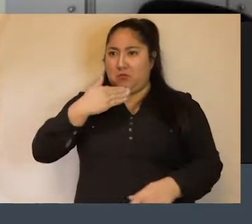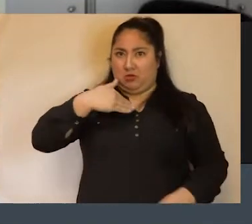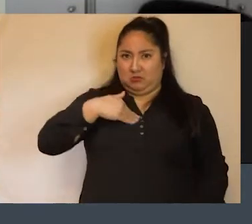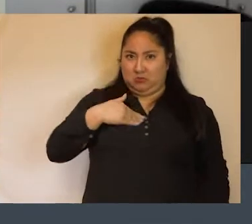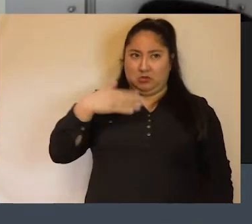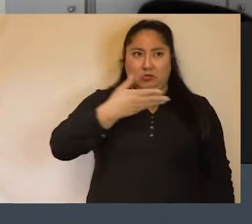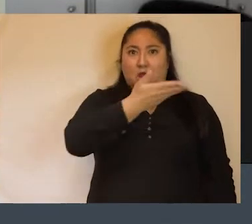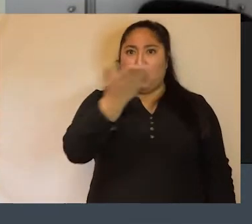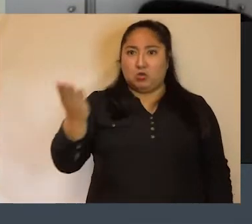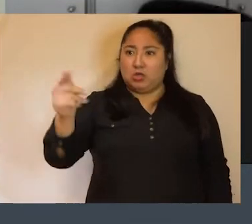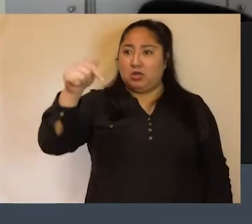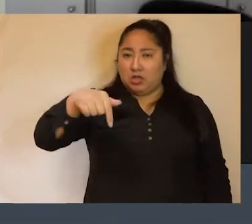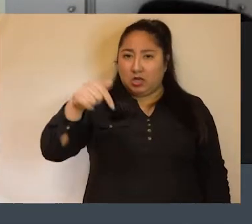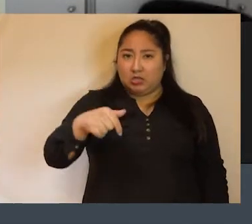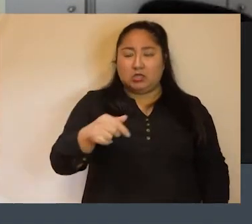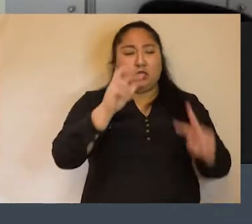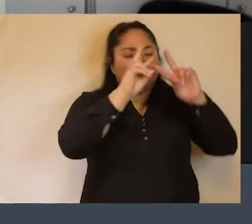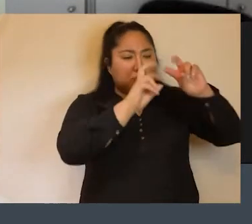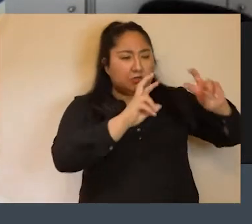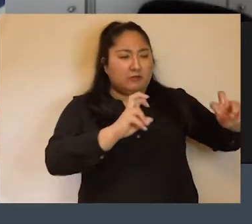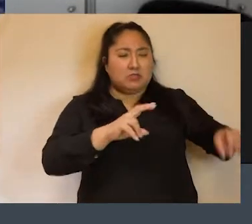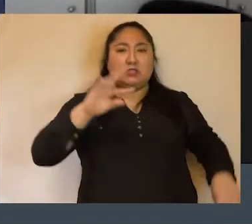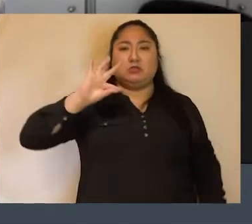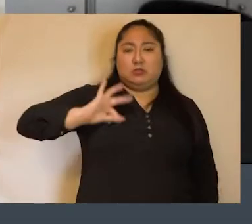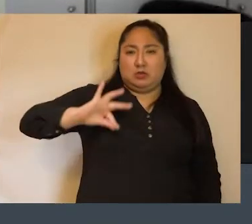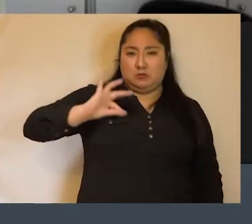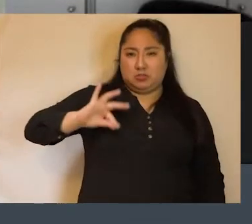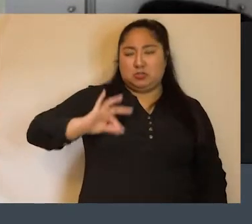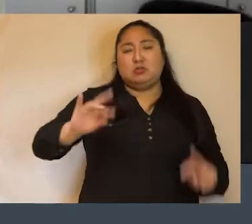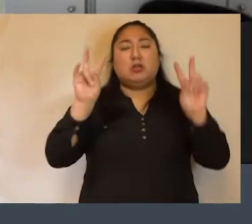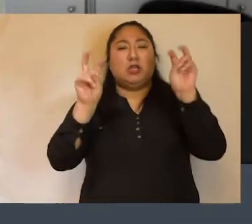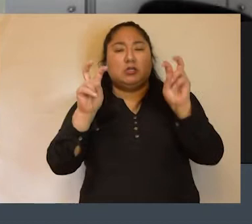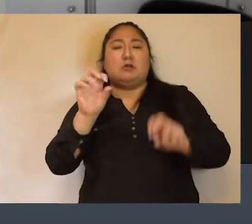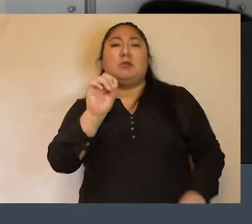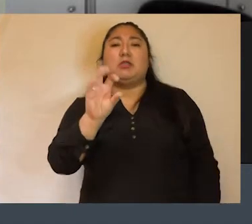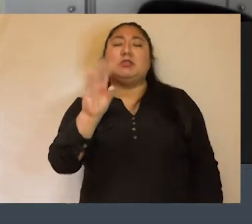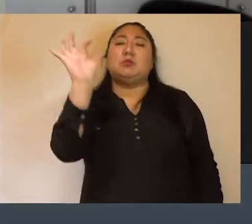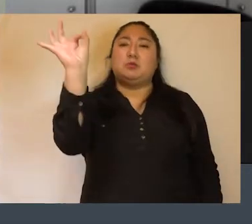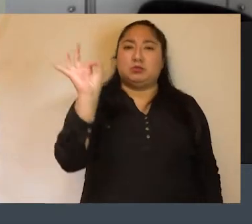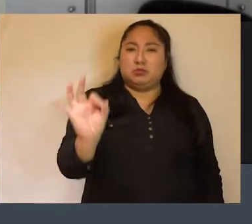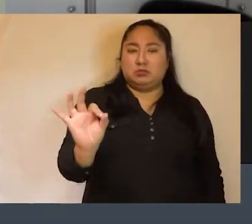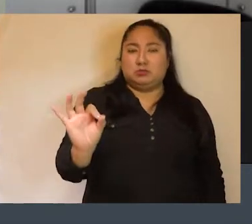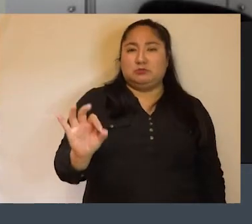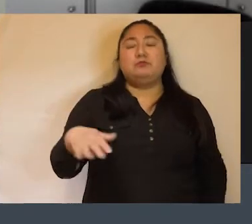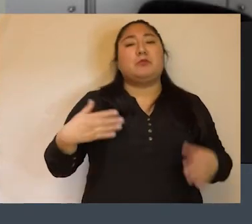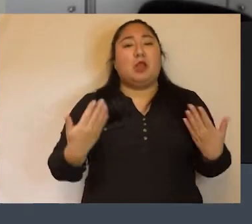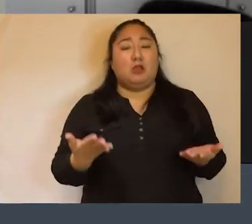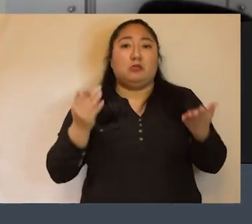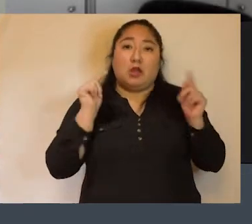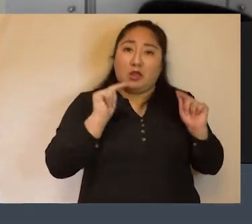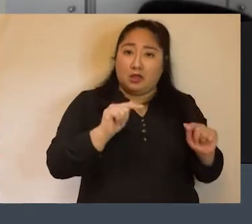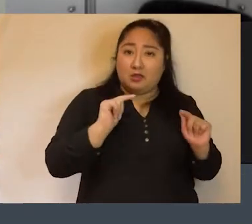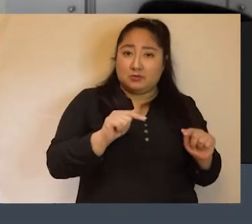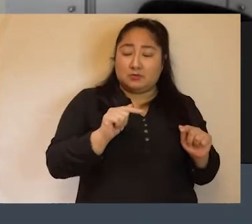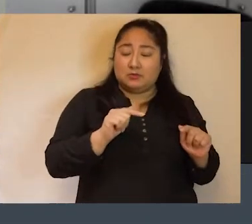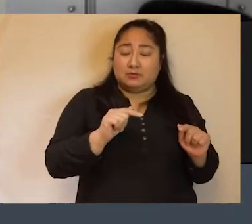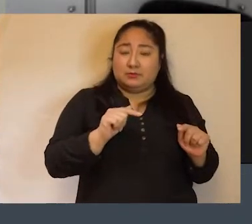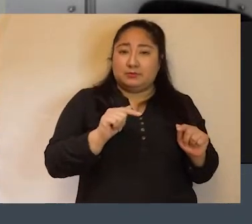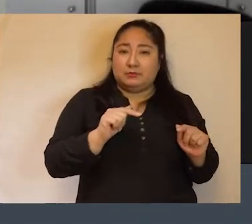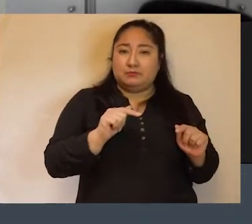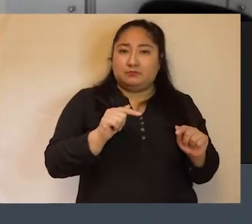que a mí y a todos los que estamos acá revisando nuestras pensiones y el tema del 10%, ¿cierto? Junto